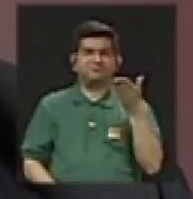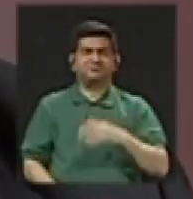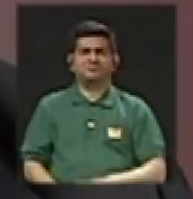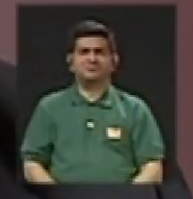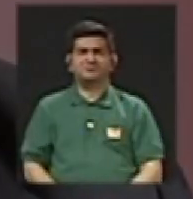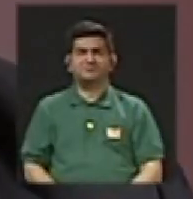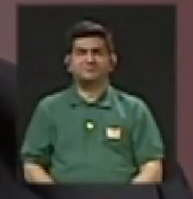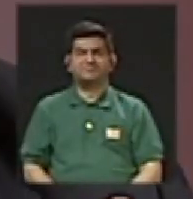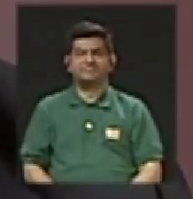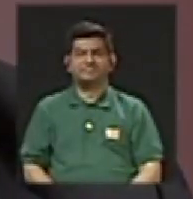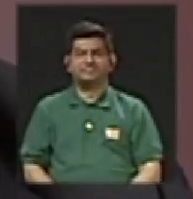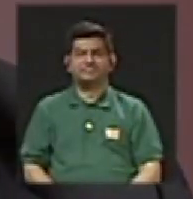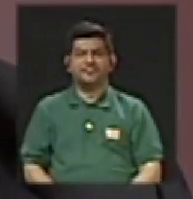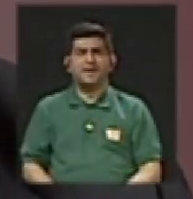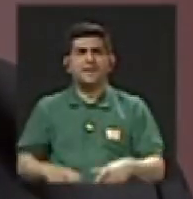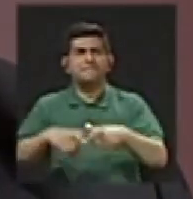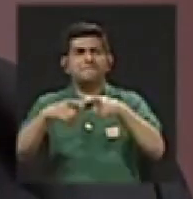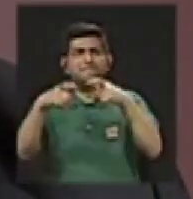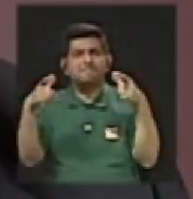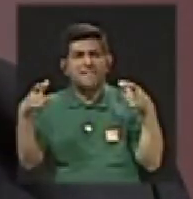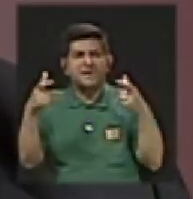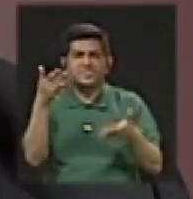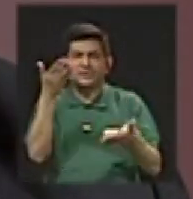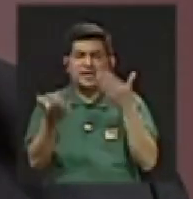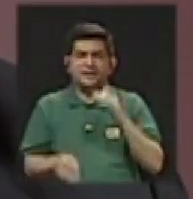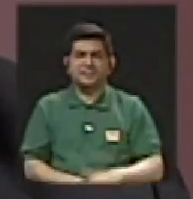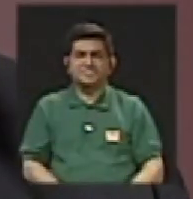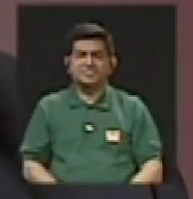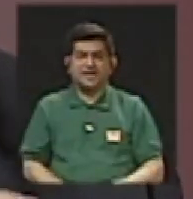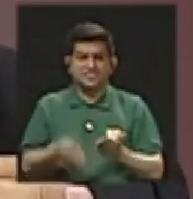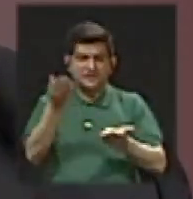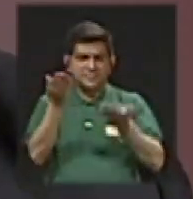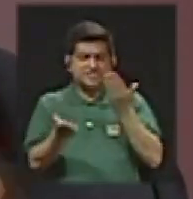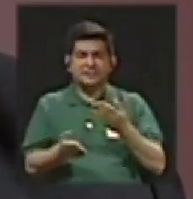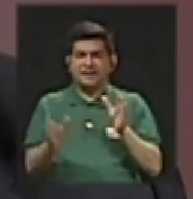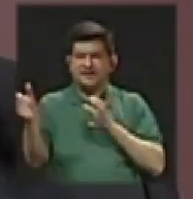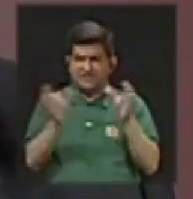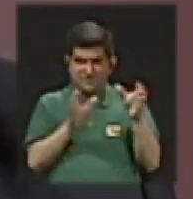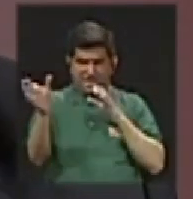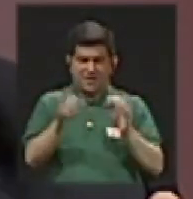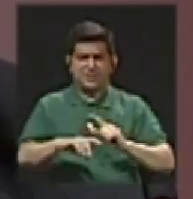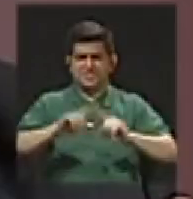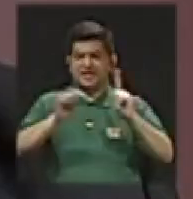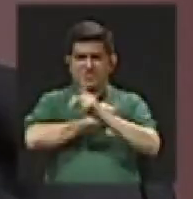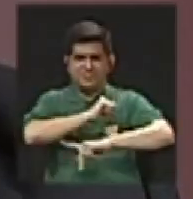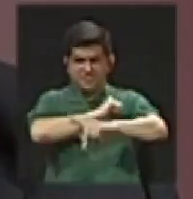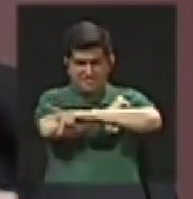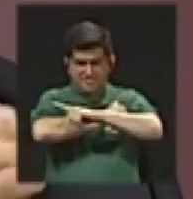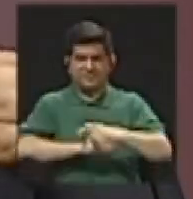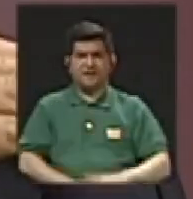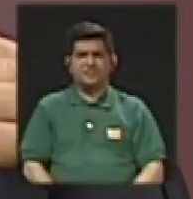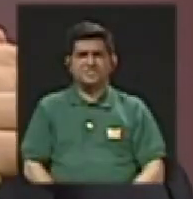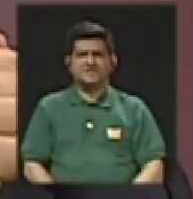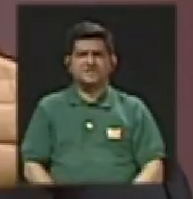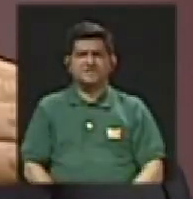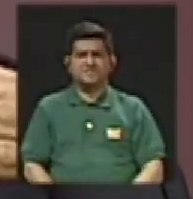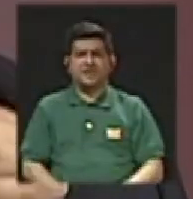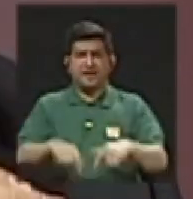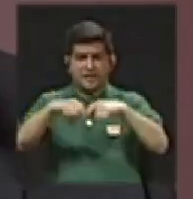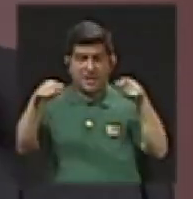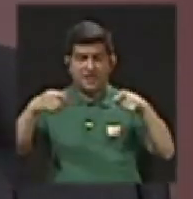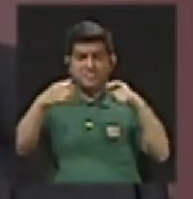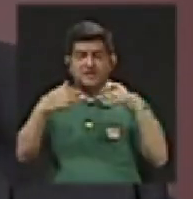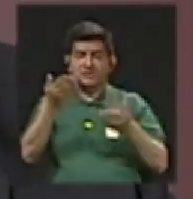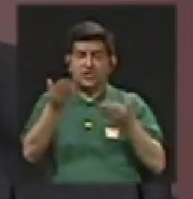que la mayoría de las balanzas comerciales con diversos países, la magnitud de ya